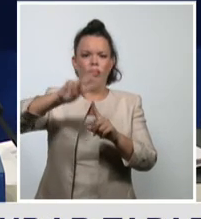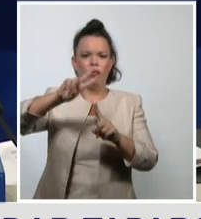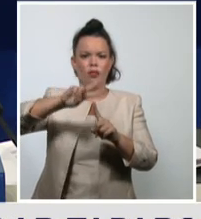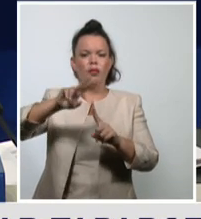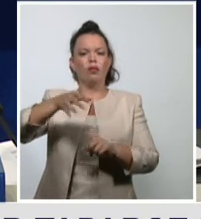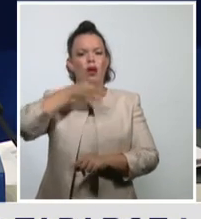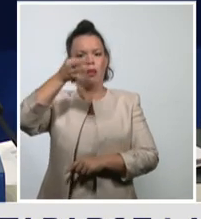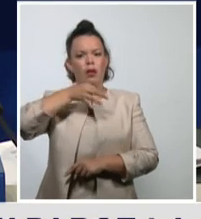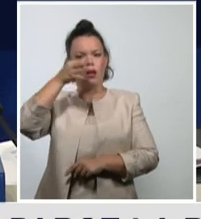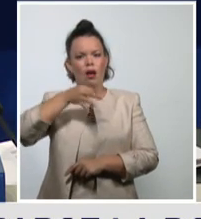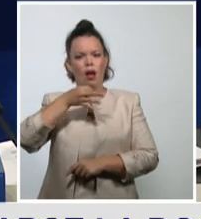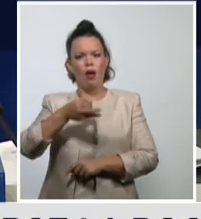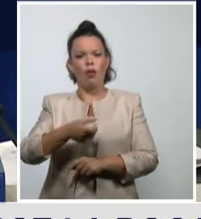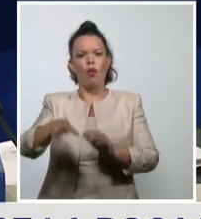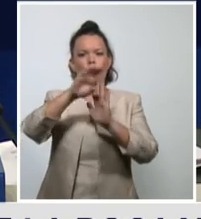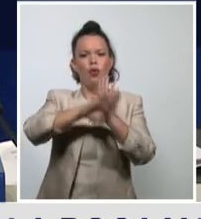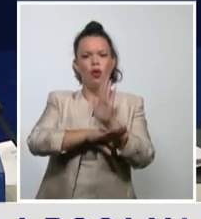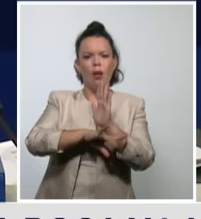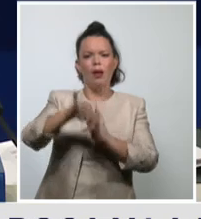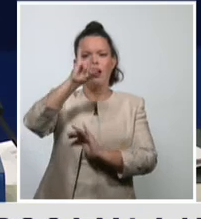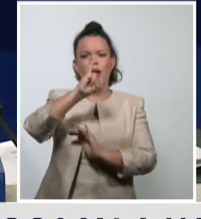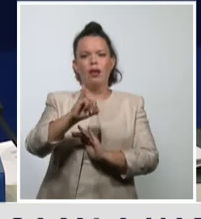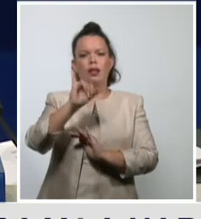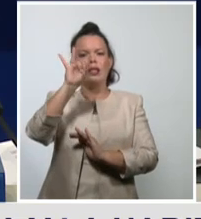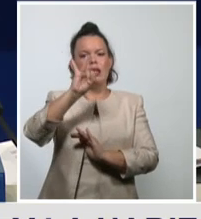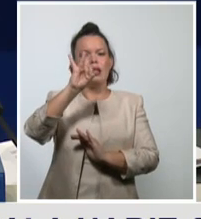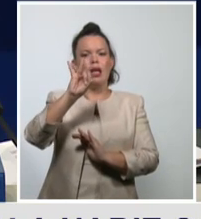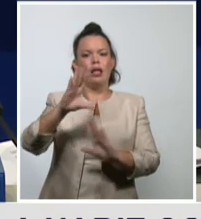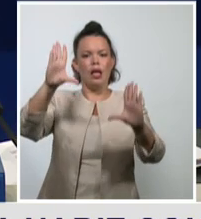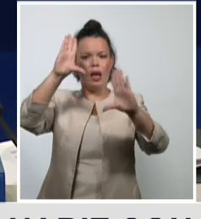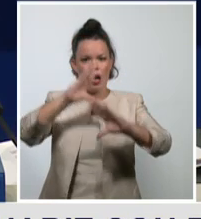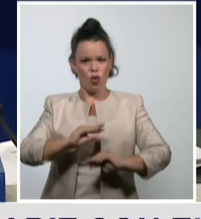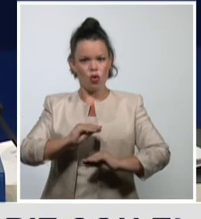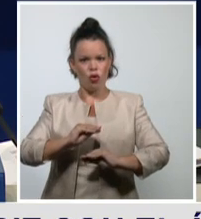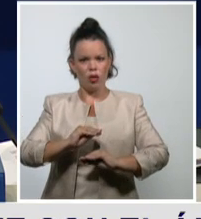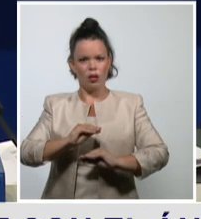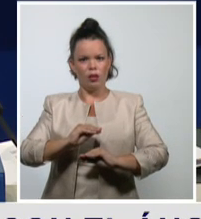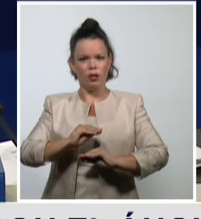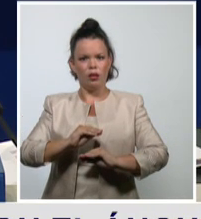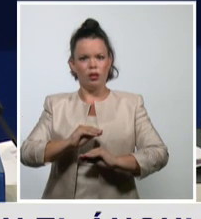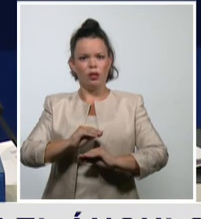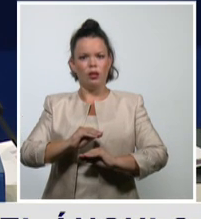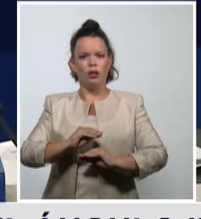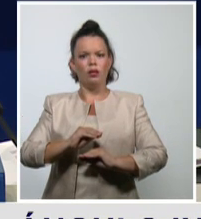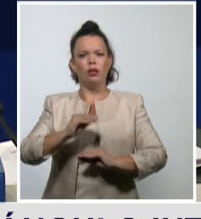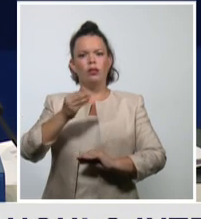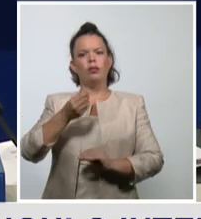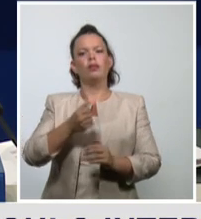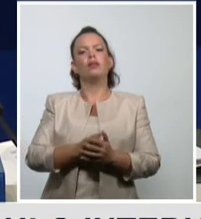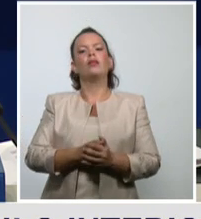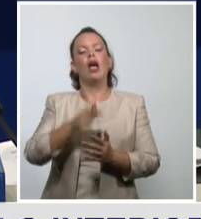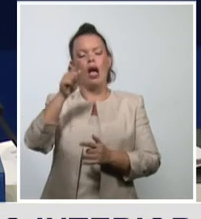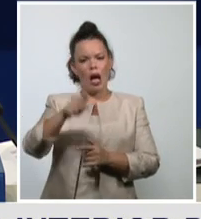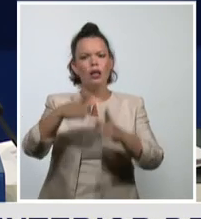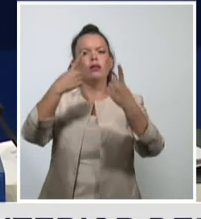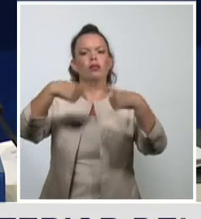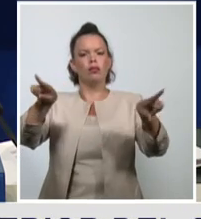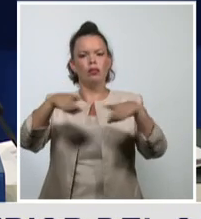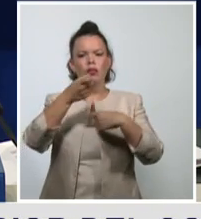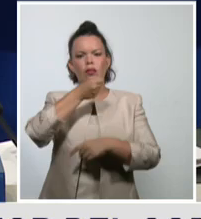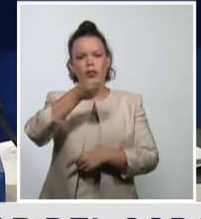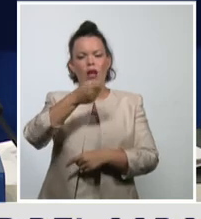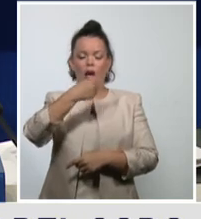Palmas y Cañas ella las pudo decir, estas décimas ahí, y que de todas formas, que no las vi, anoche ya